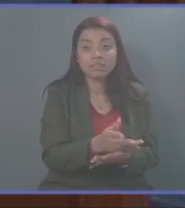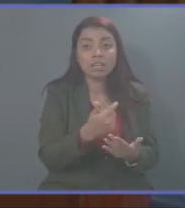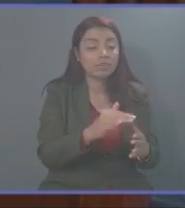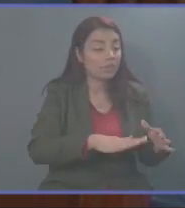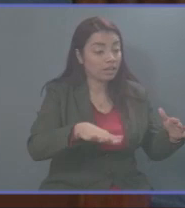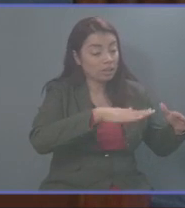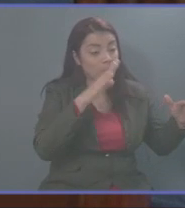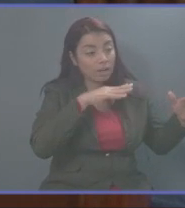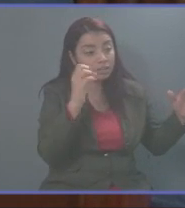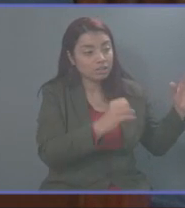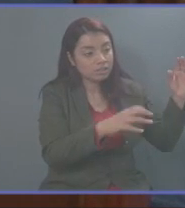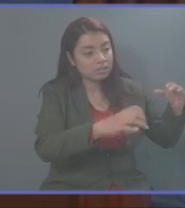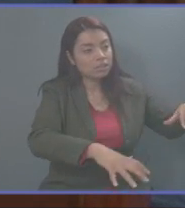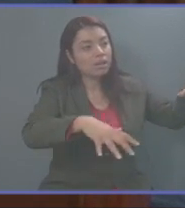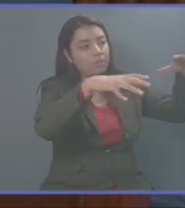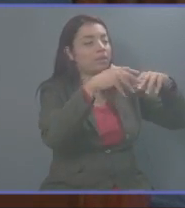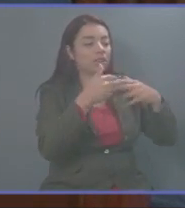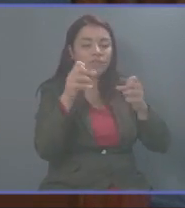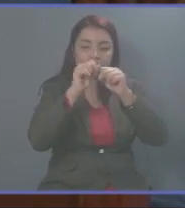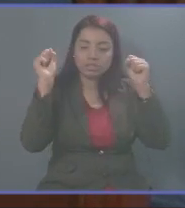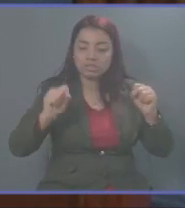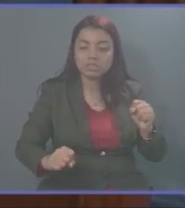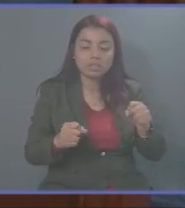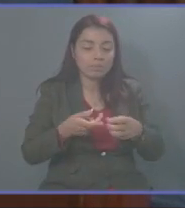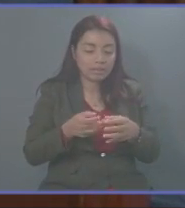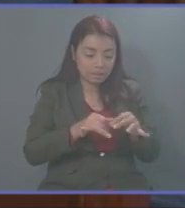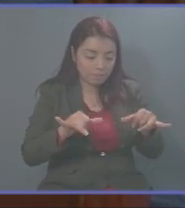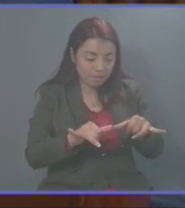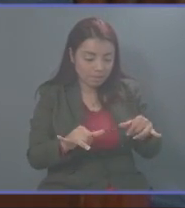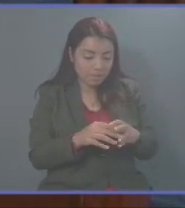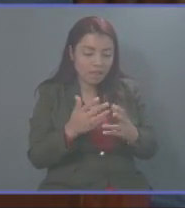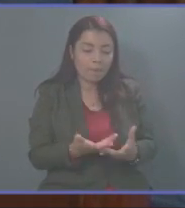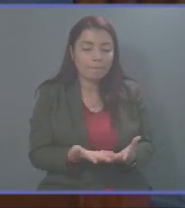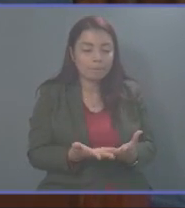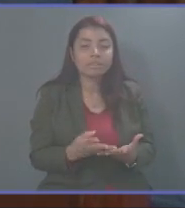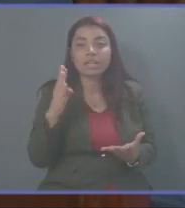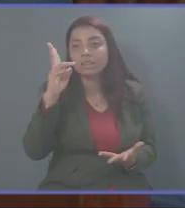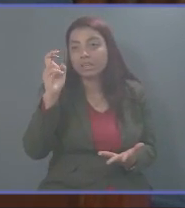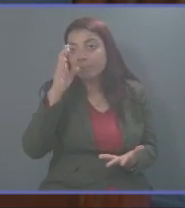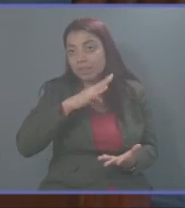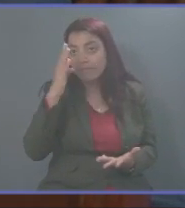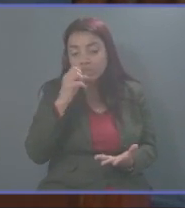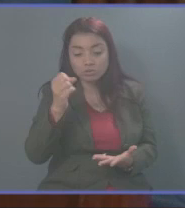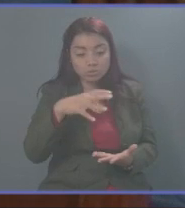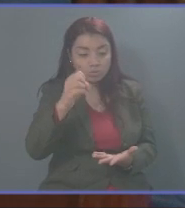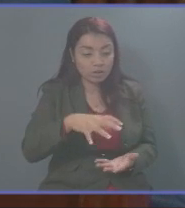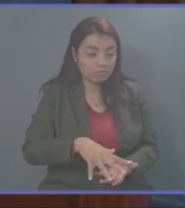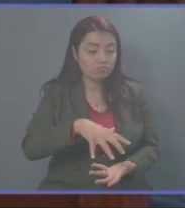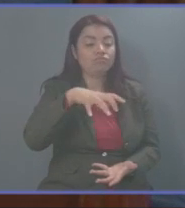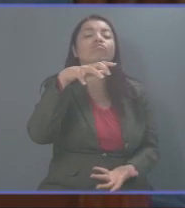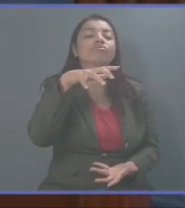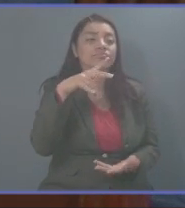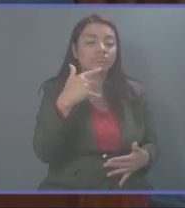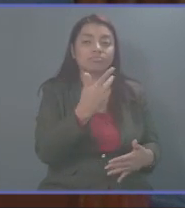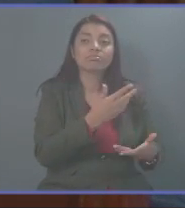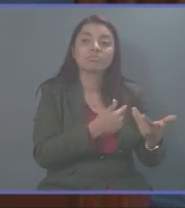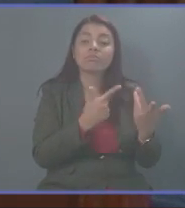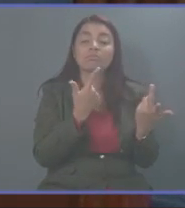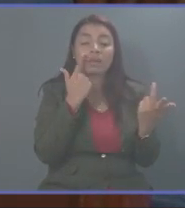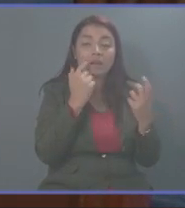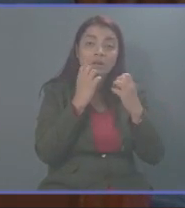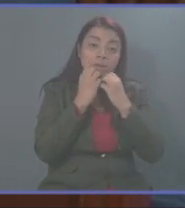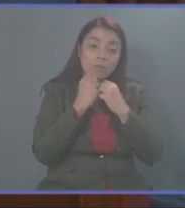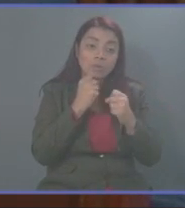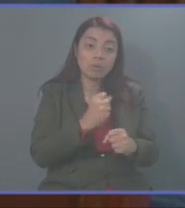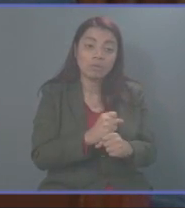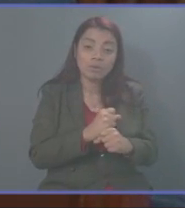así como a los sistemas de medidas y pesas utilizados para la contabilización del peso de los residuos gestionados, a fin de corroborar